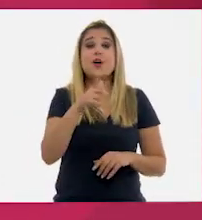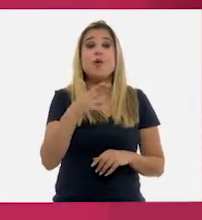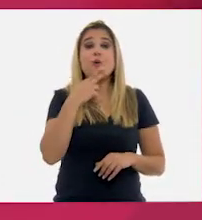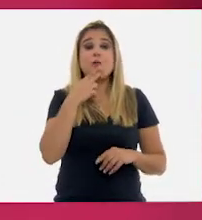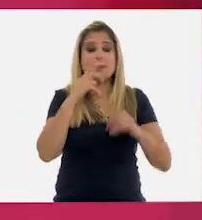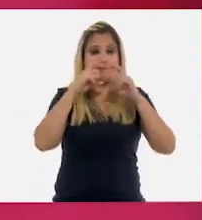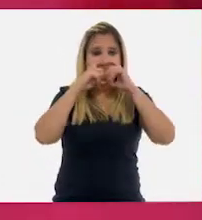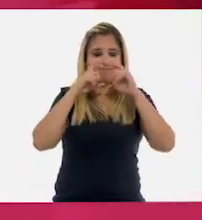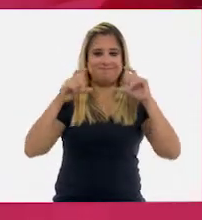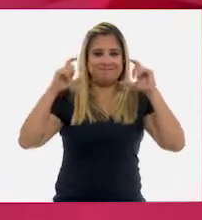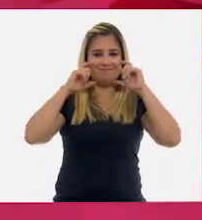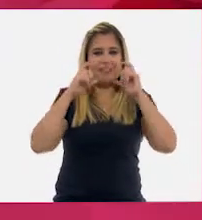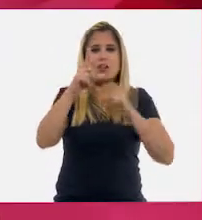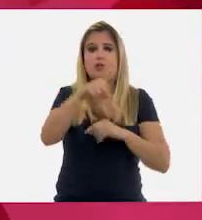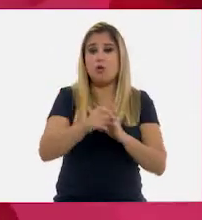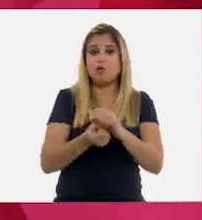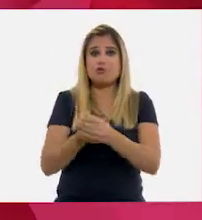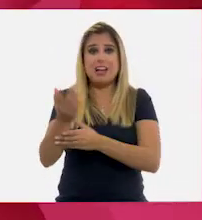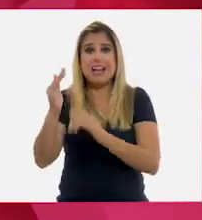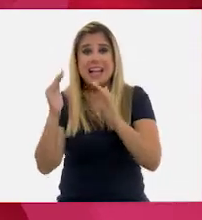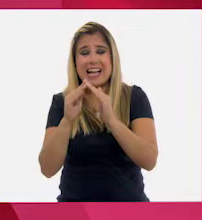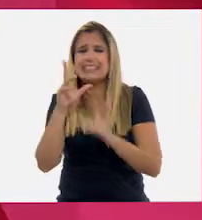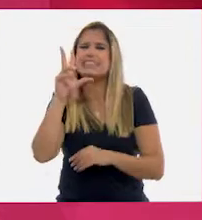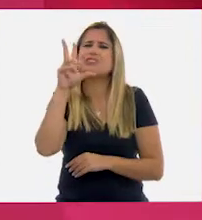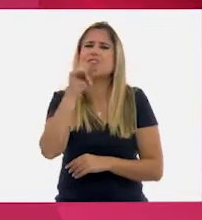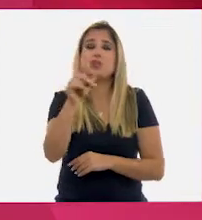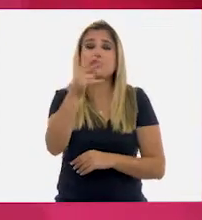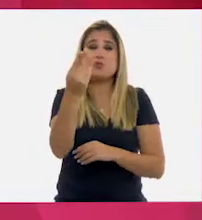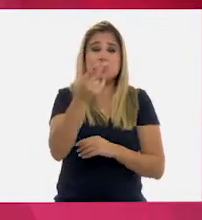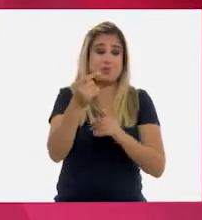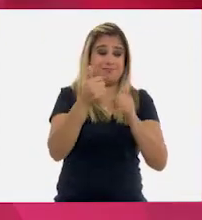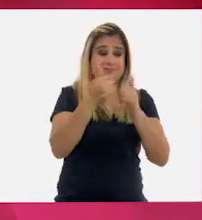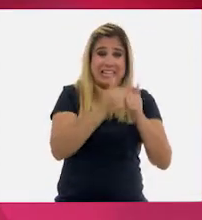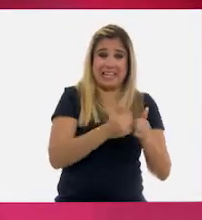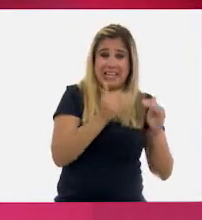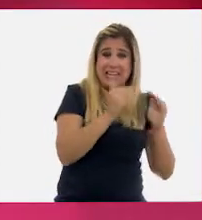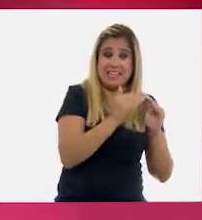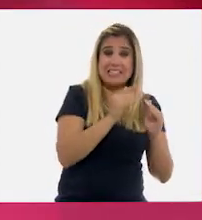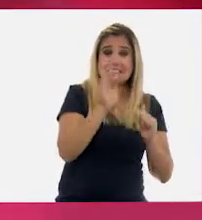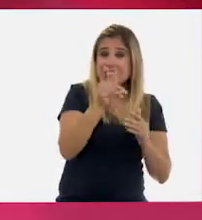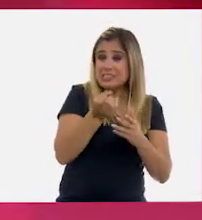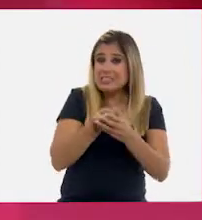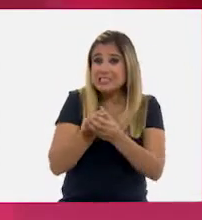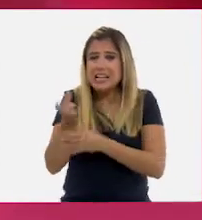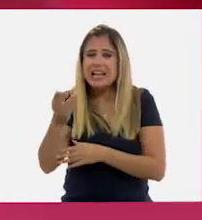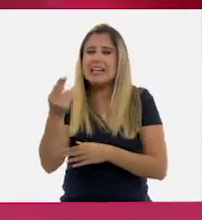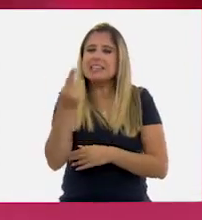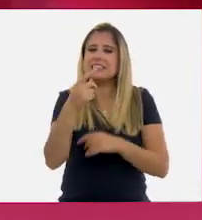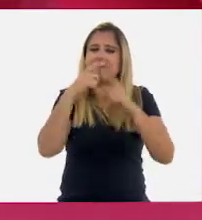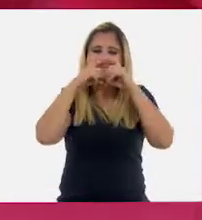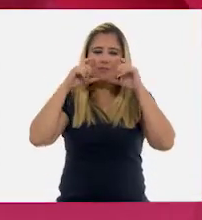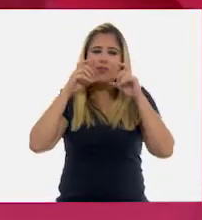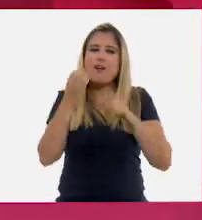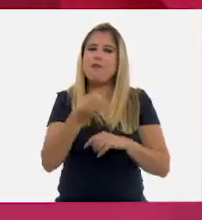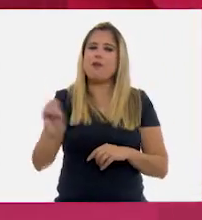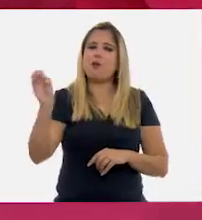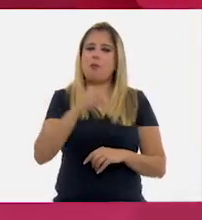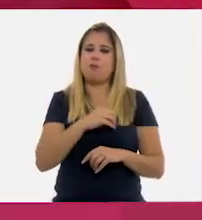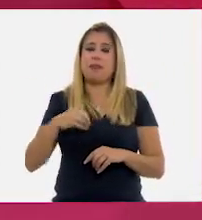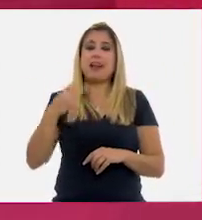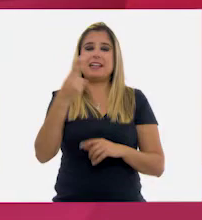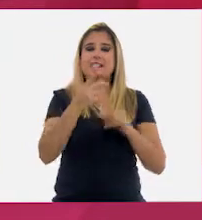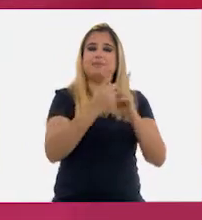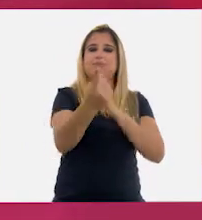Utiliza cubrebocas. No salgas de casa. Y si tienes que hacerlo, recuerda que es obligatorio utilizarlo. Mantén la sana